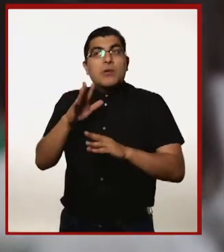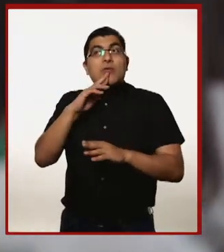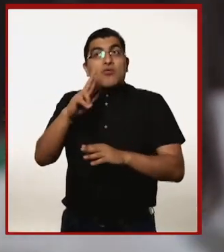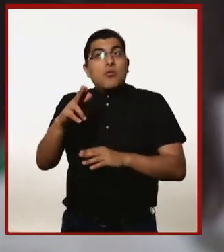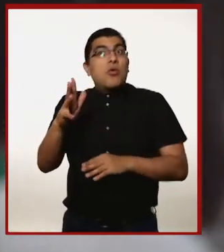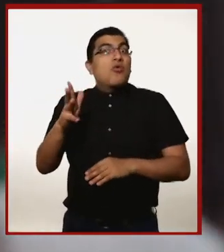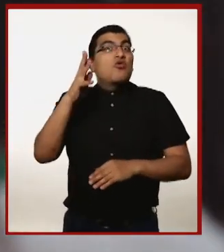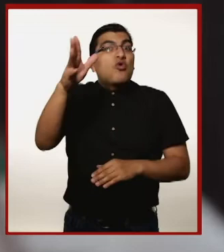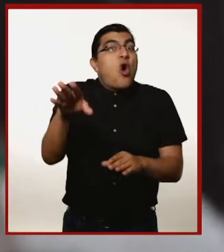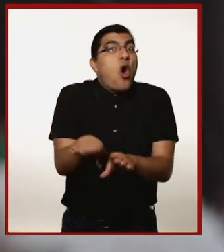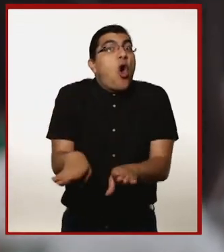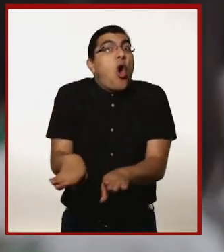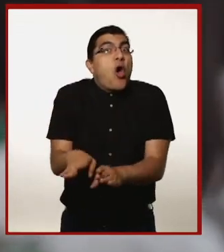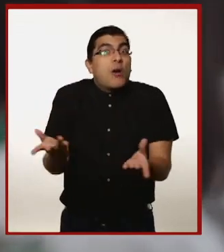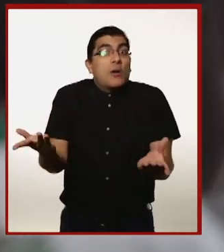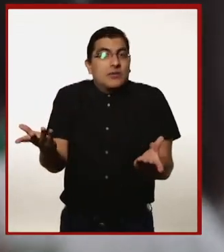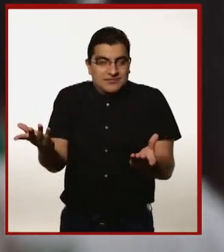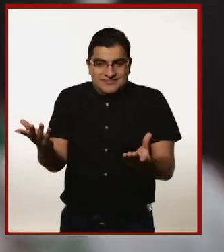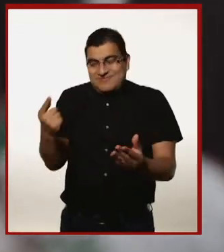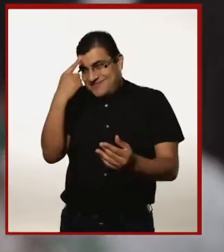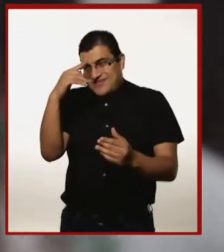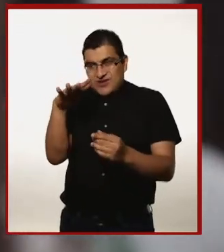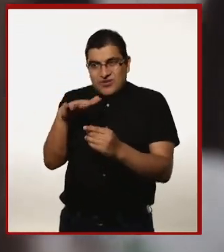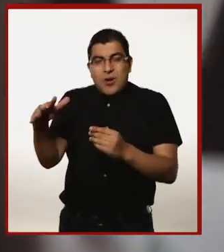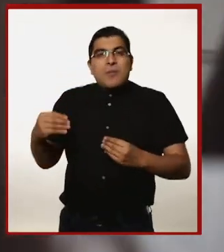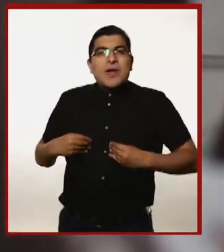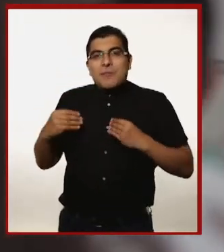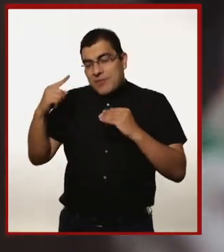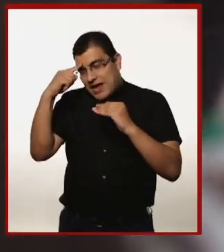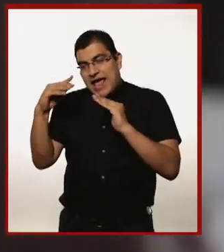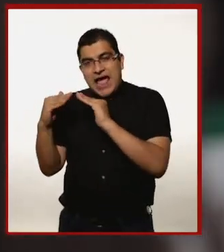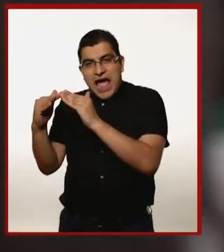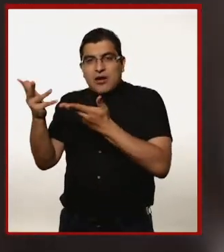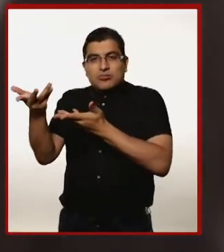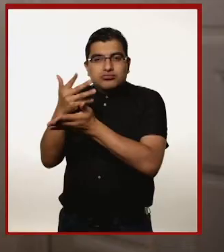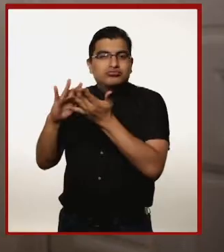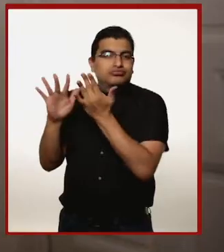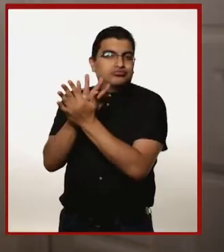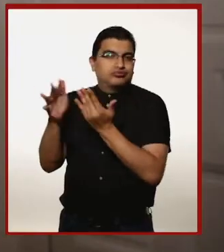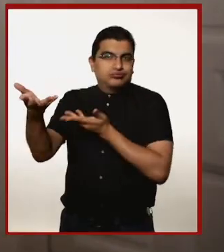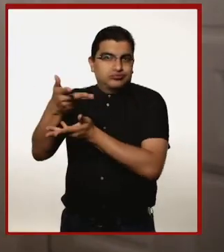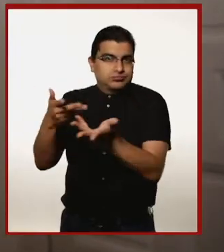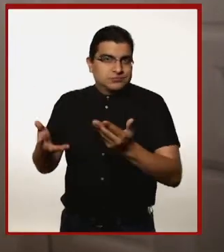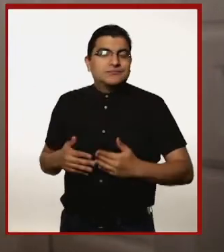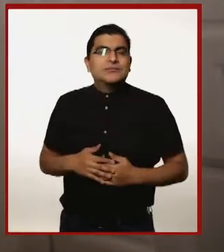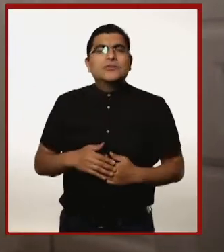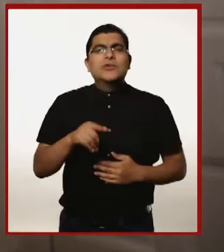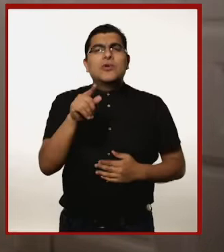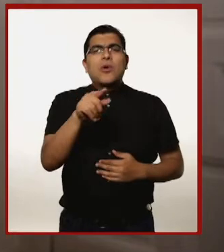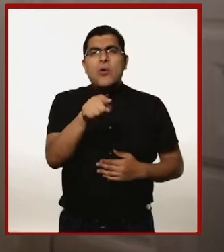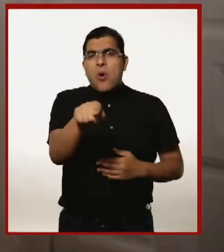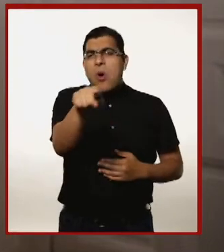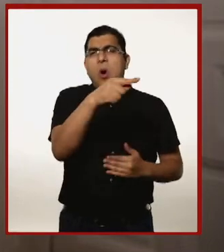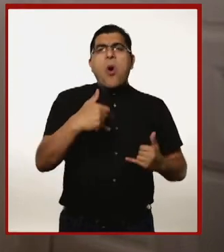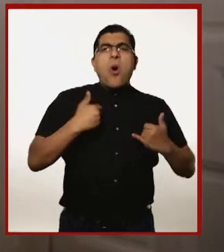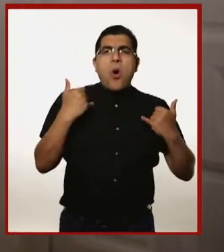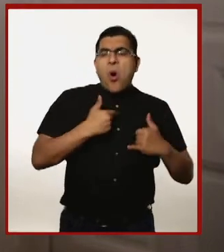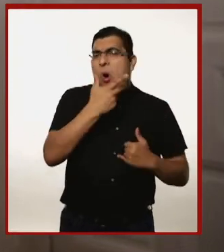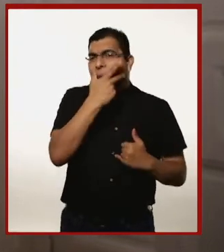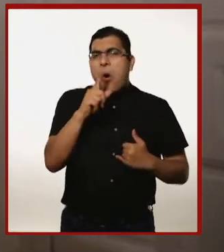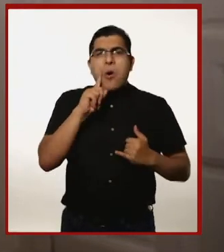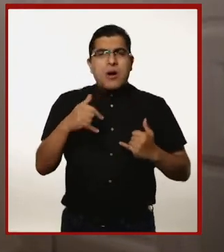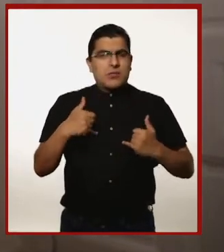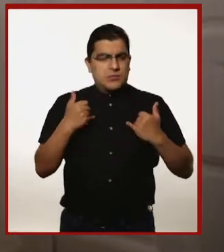resolver cómo quieren construirlo como un mejor espacio para vivir, ¿no? Para convivir. ¿Cómo pueden participar las y